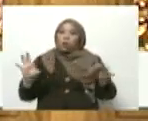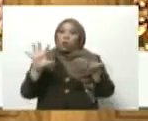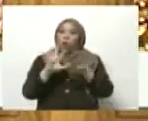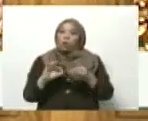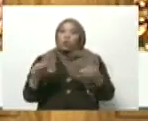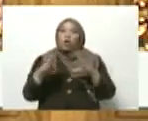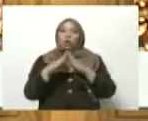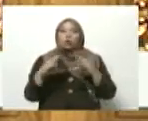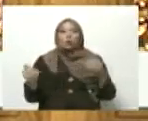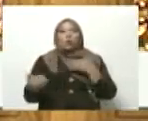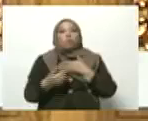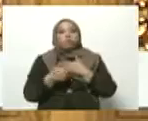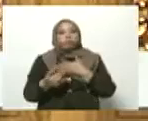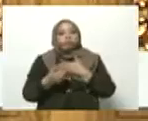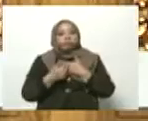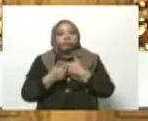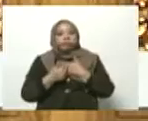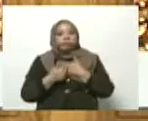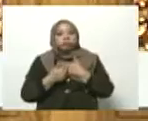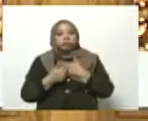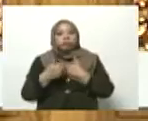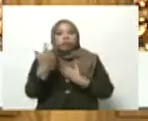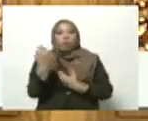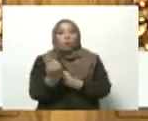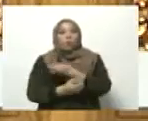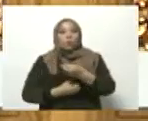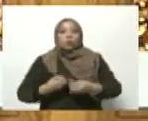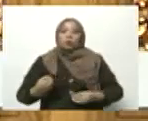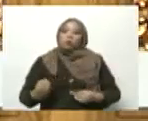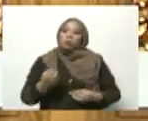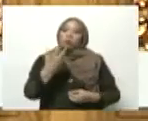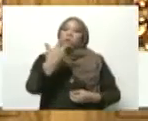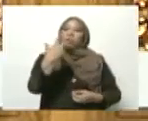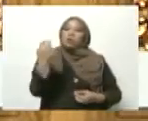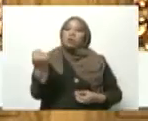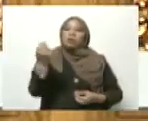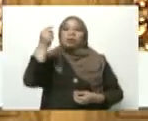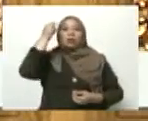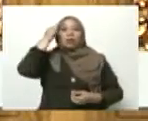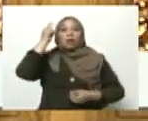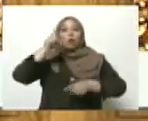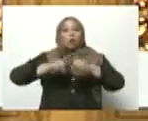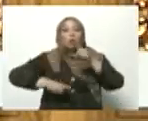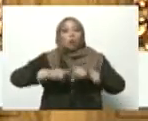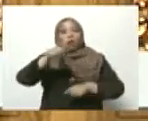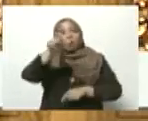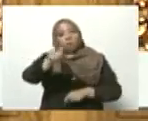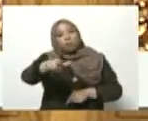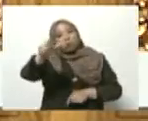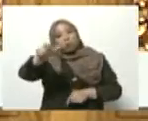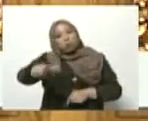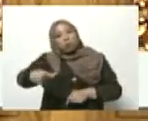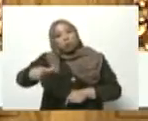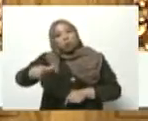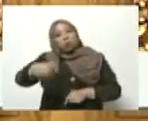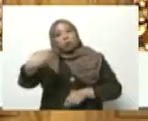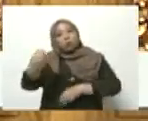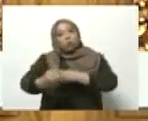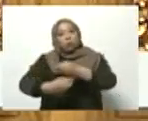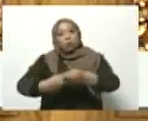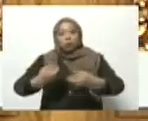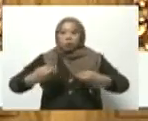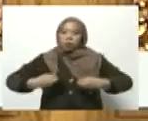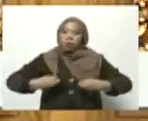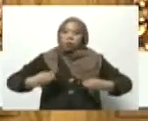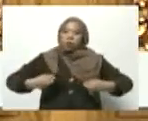todas las cosas, sino porque está ocurriendo contra 30 millones de venezolanos, increíblemente, mientras ocurre, que todavía hoy